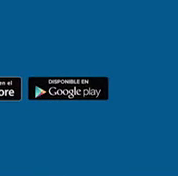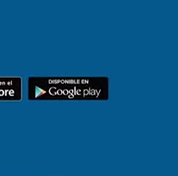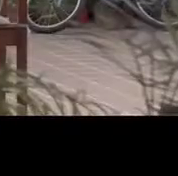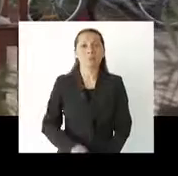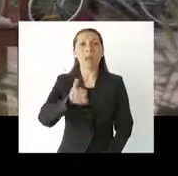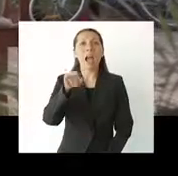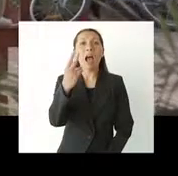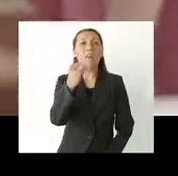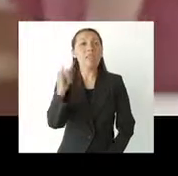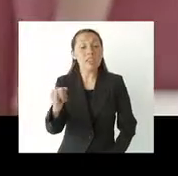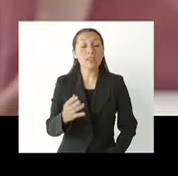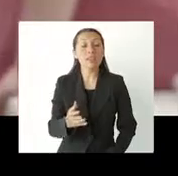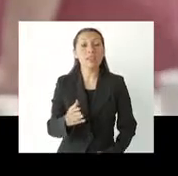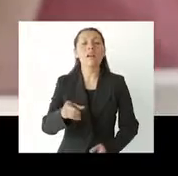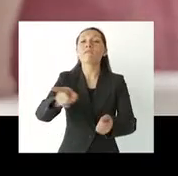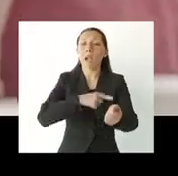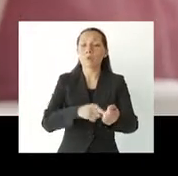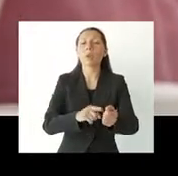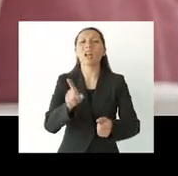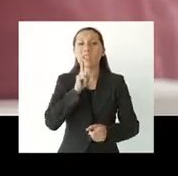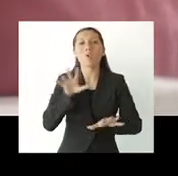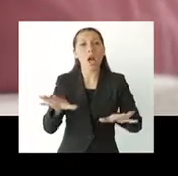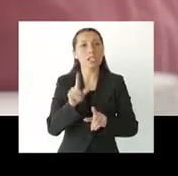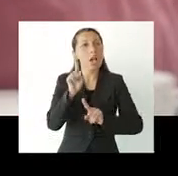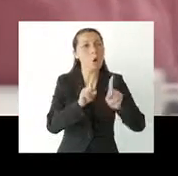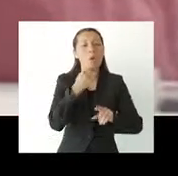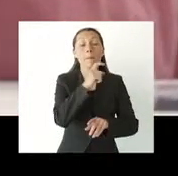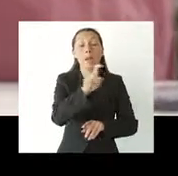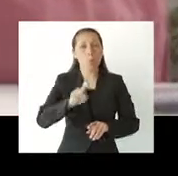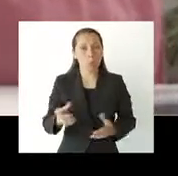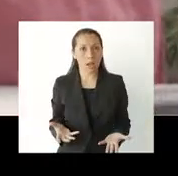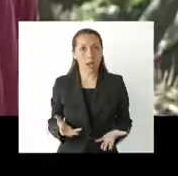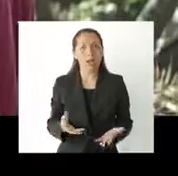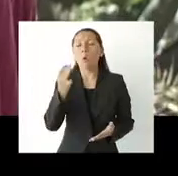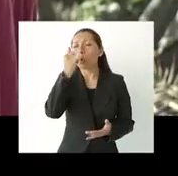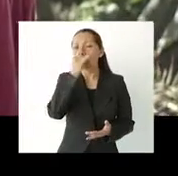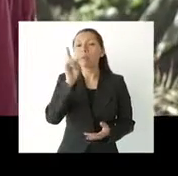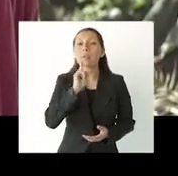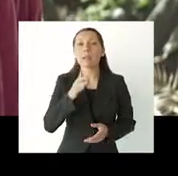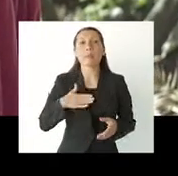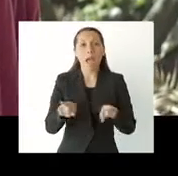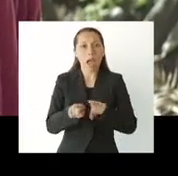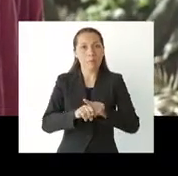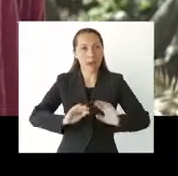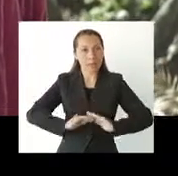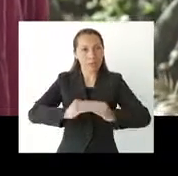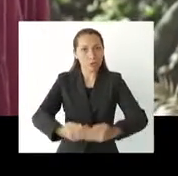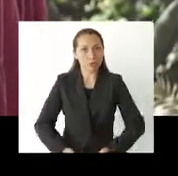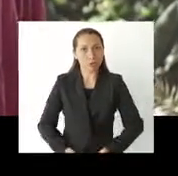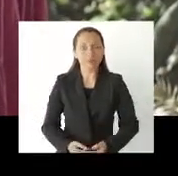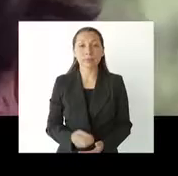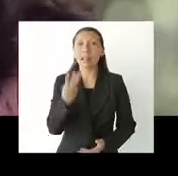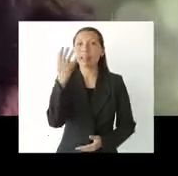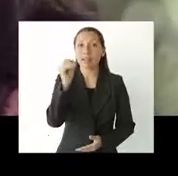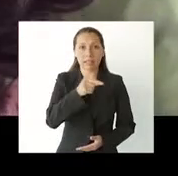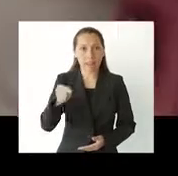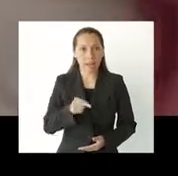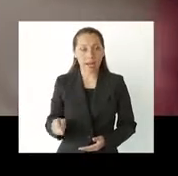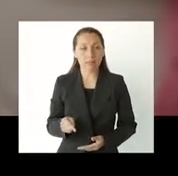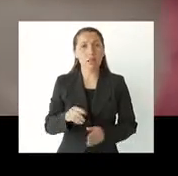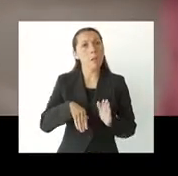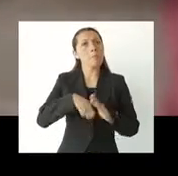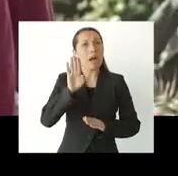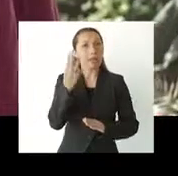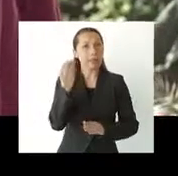conectado. ¡Los Javi! Familia, les tengo que hacer unas preguntitas. ¿Cuánto tiempo tiene mi hermanito en tu guatita? Treinta